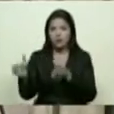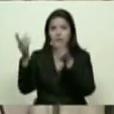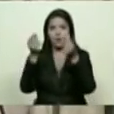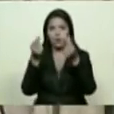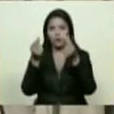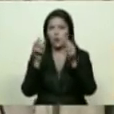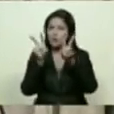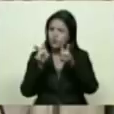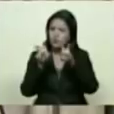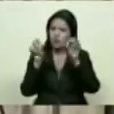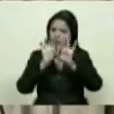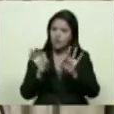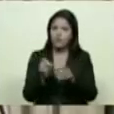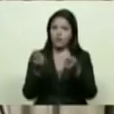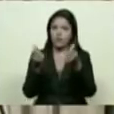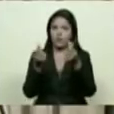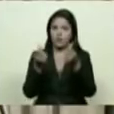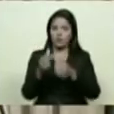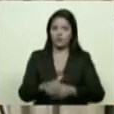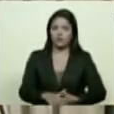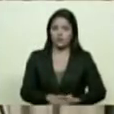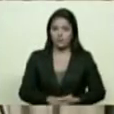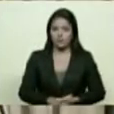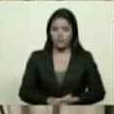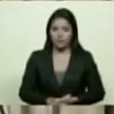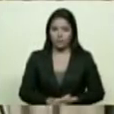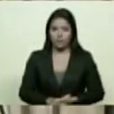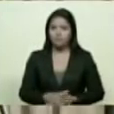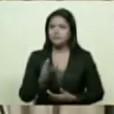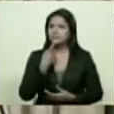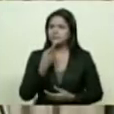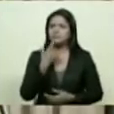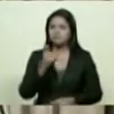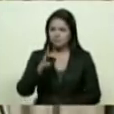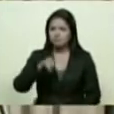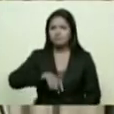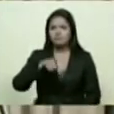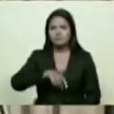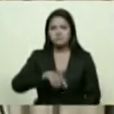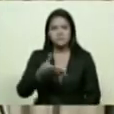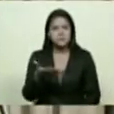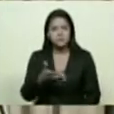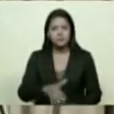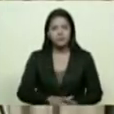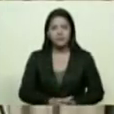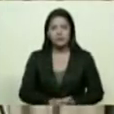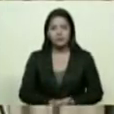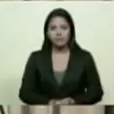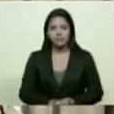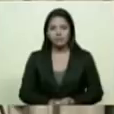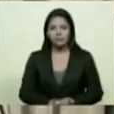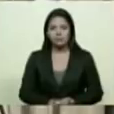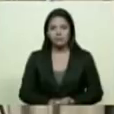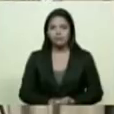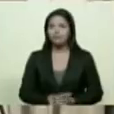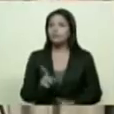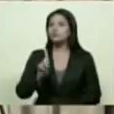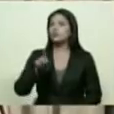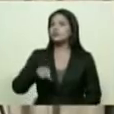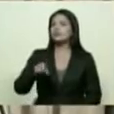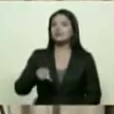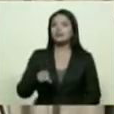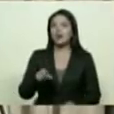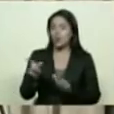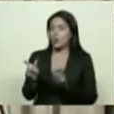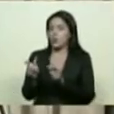a un nuevo modelo económico. Y cuando hablamos de esa necesidad, hablamos de que no es una necesidad para un